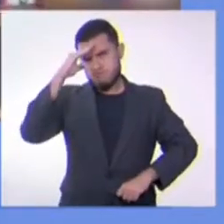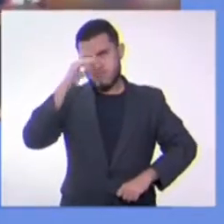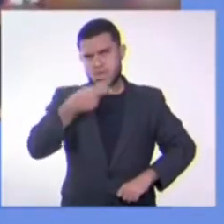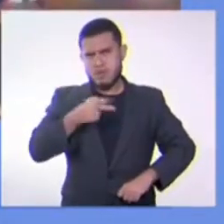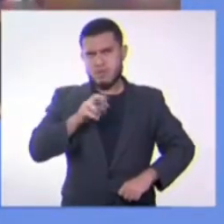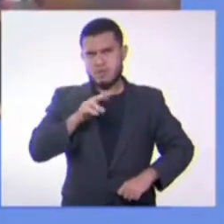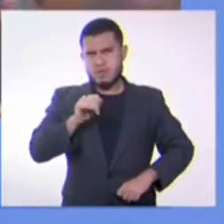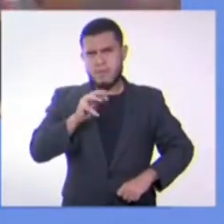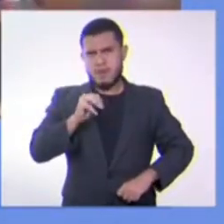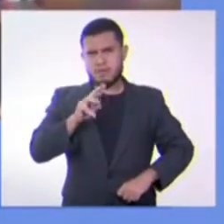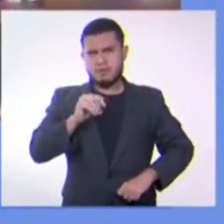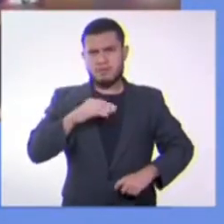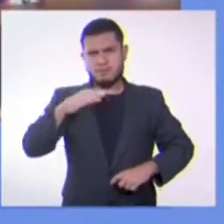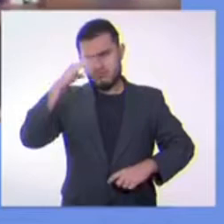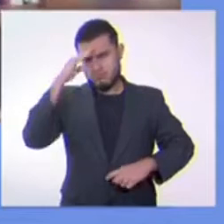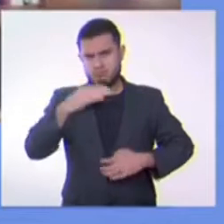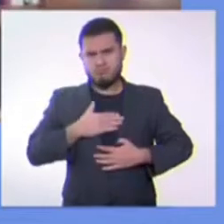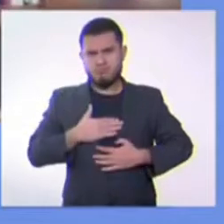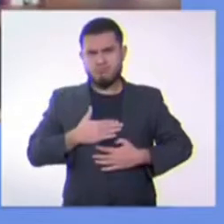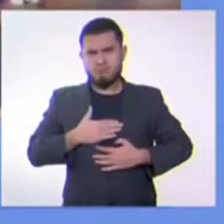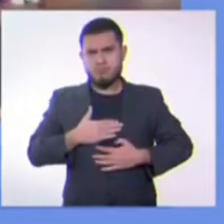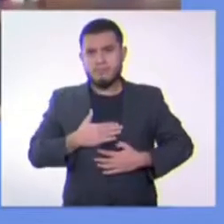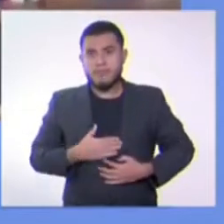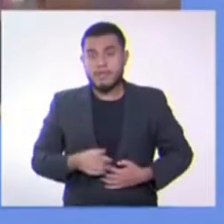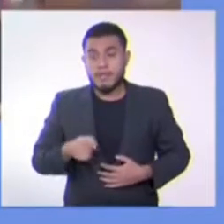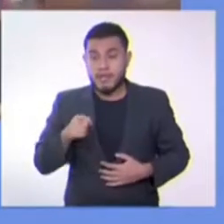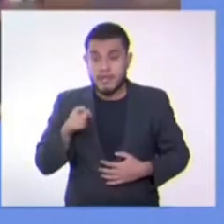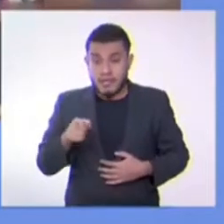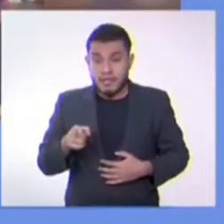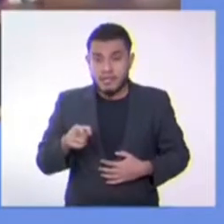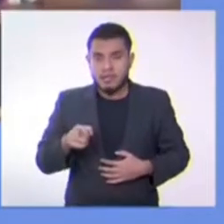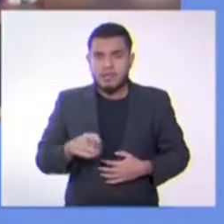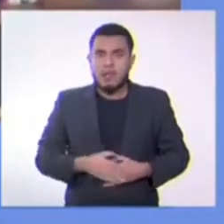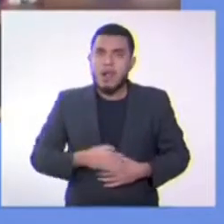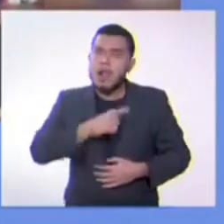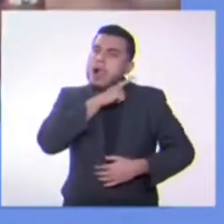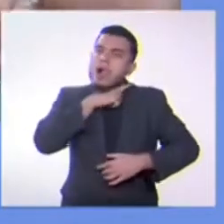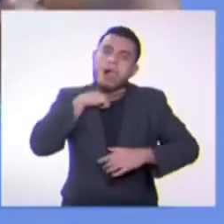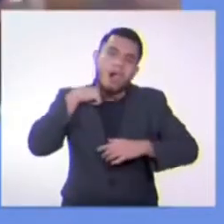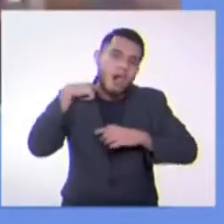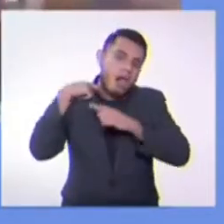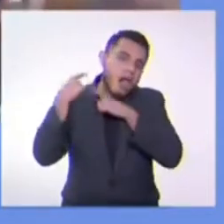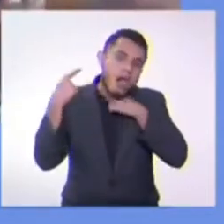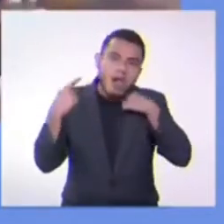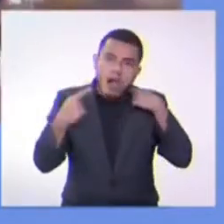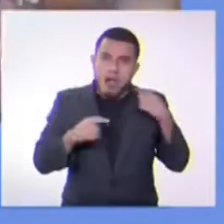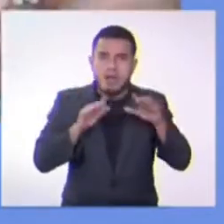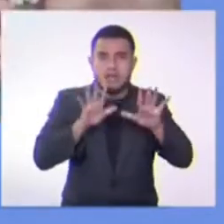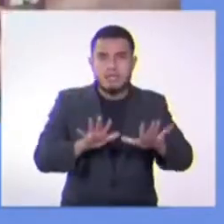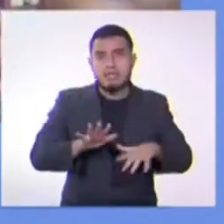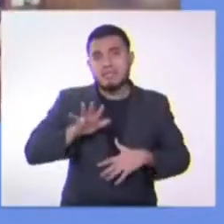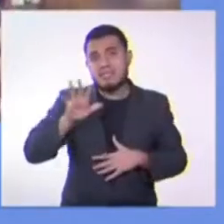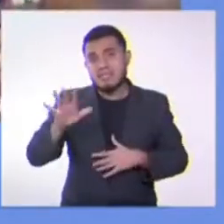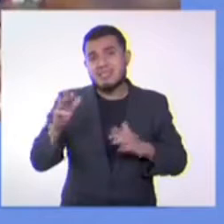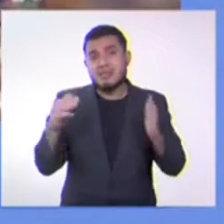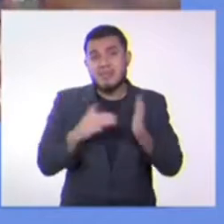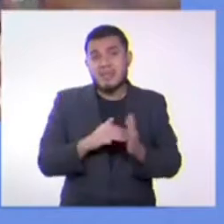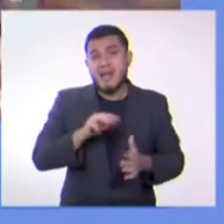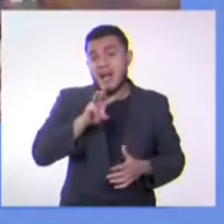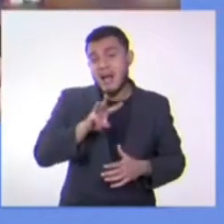Martínez, lo cual dejó como consecuencia el etnocidio de entre 15.000 a